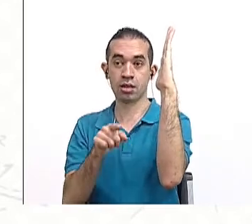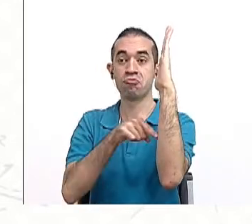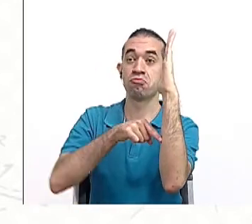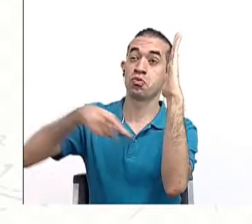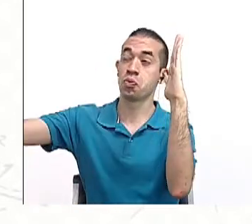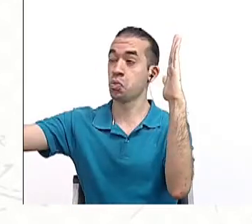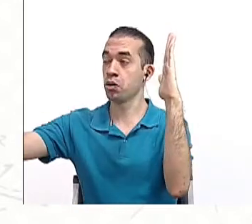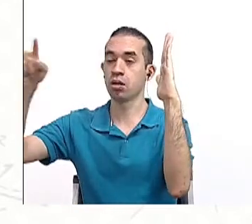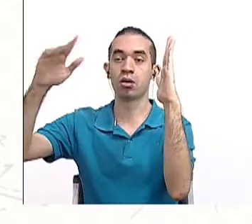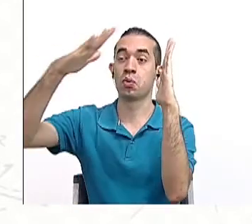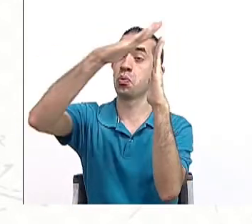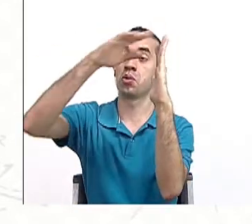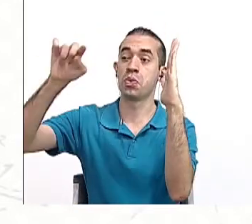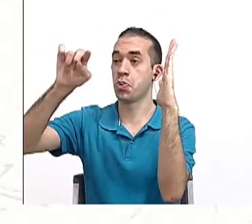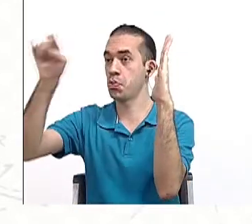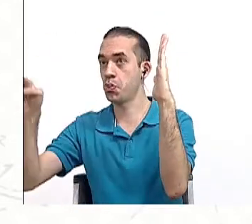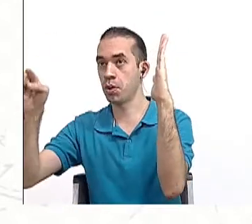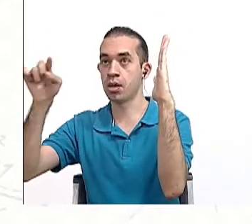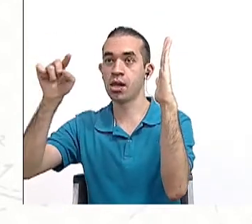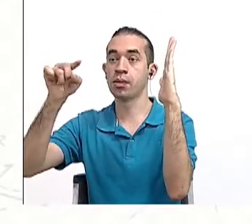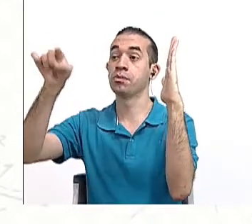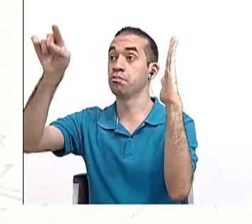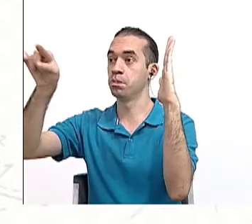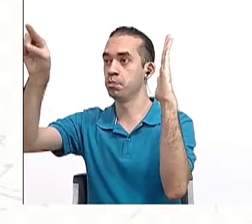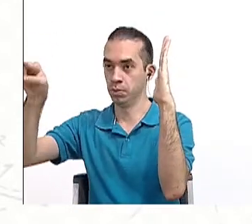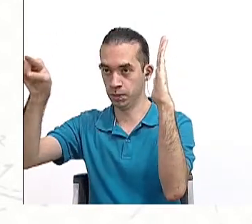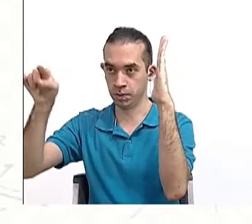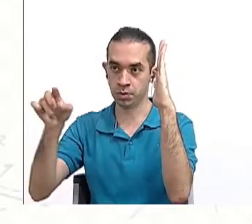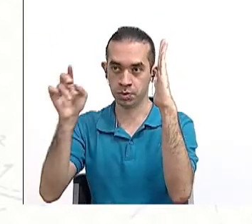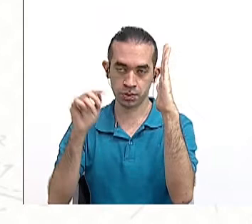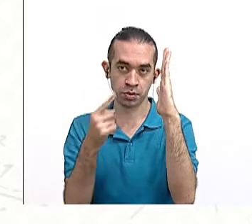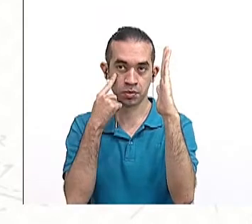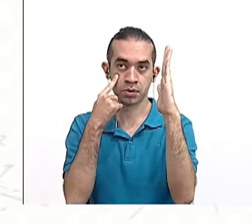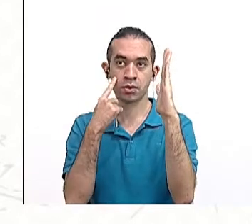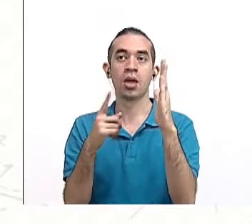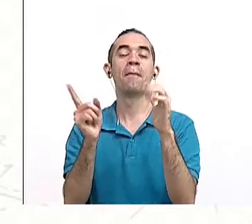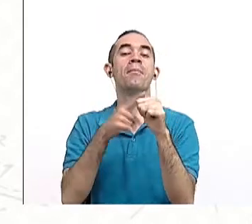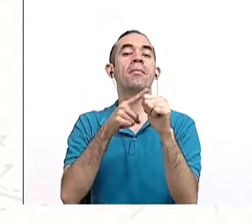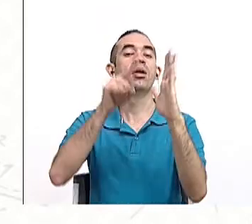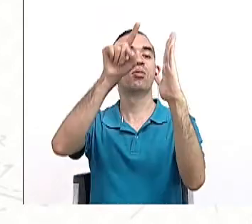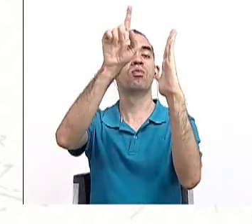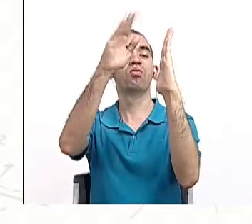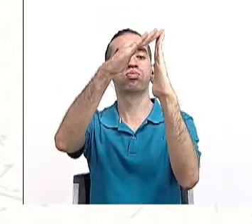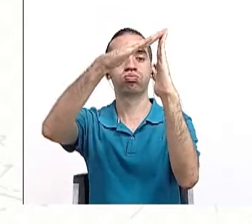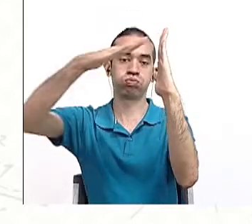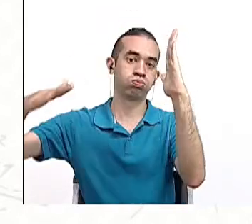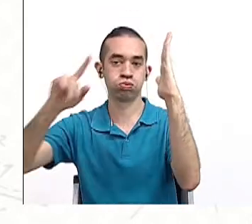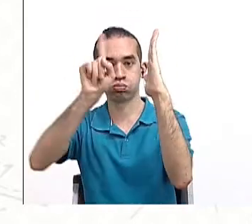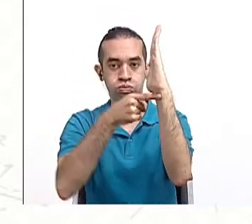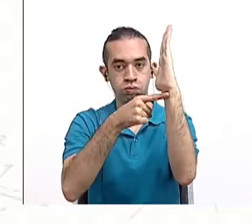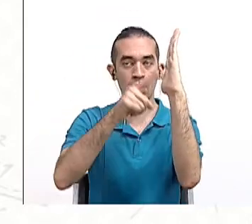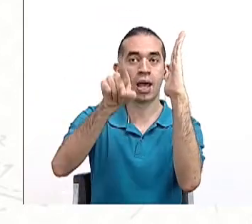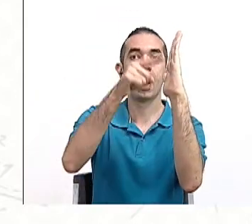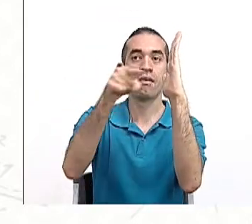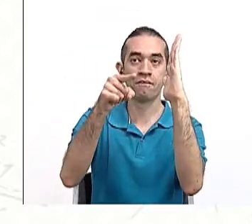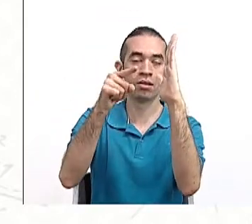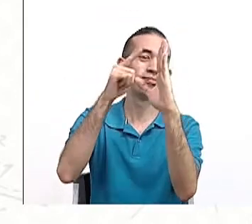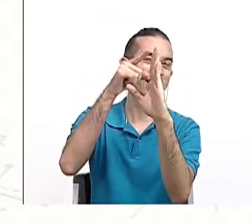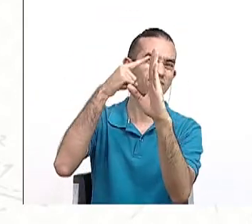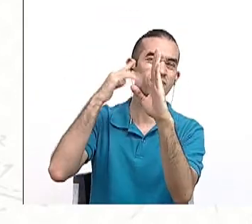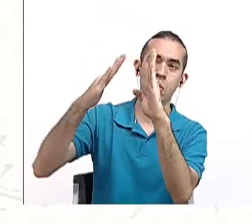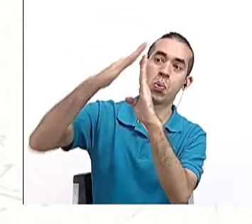se les ocurre muy bien lo que es el ángulo cuya media de 120 y el ángulo cuya me está alfa son